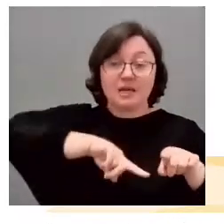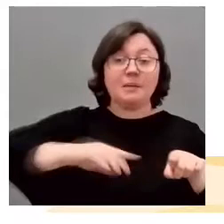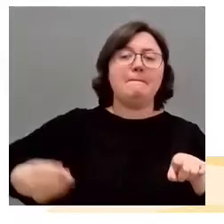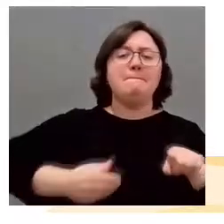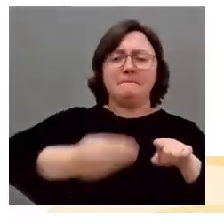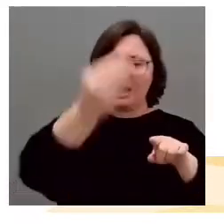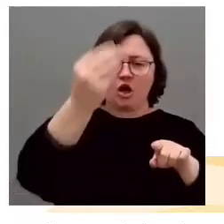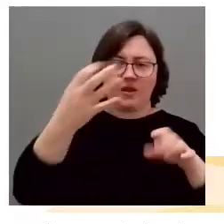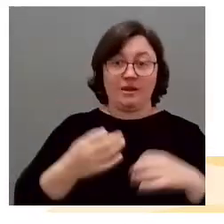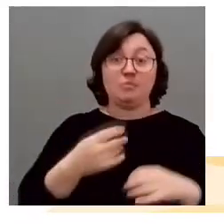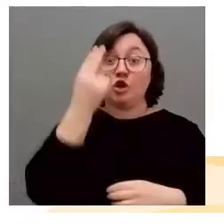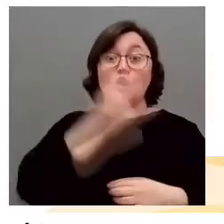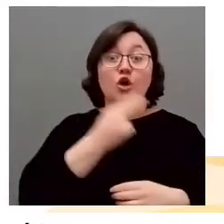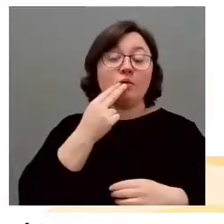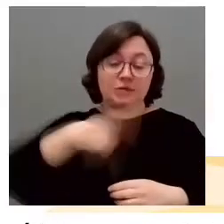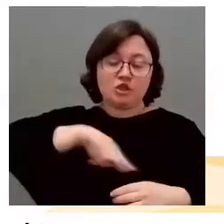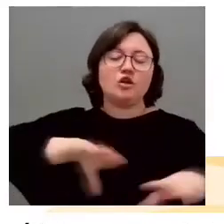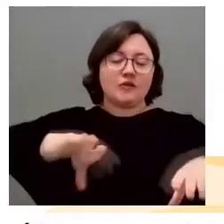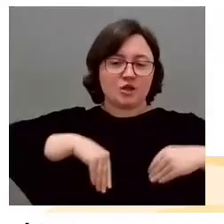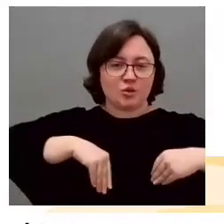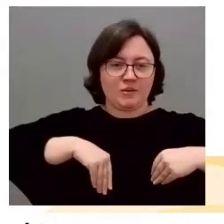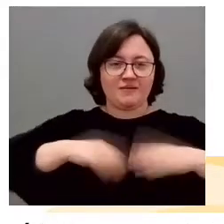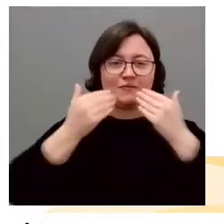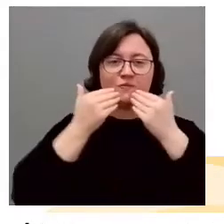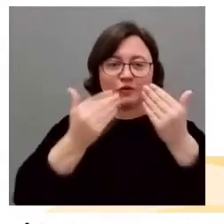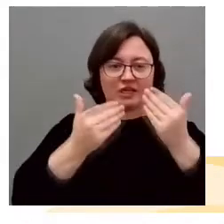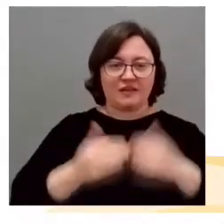asumir. Muchísimas gracias a todos.